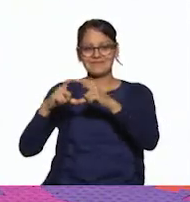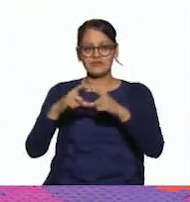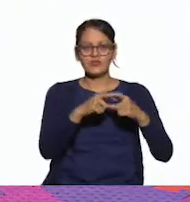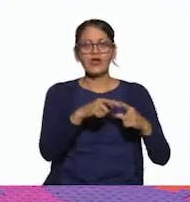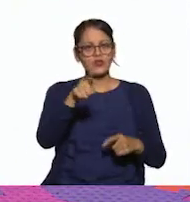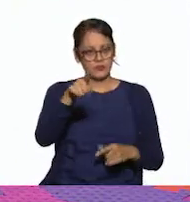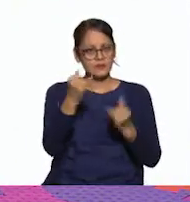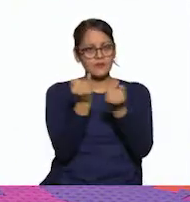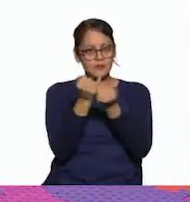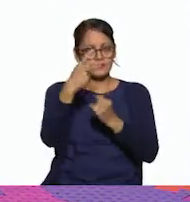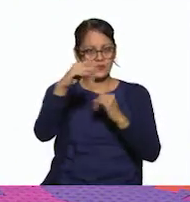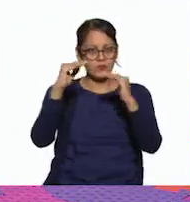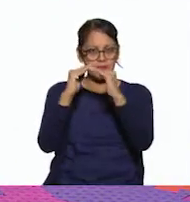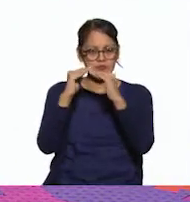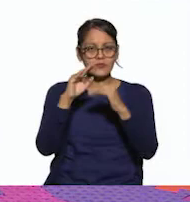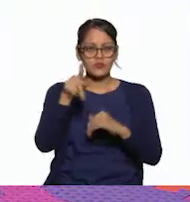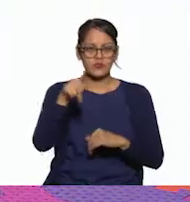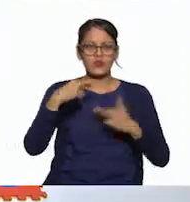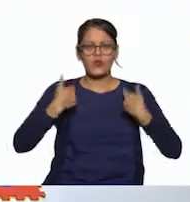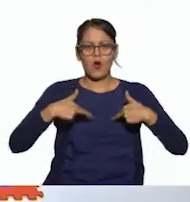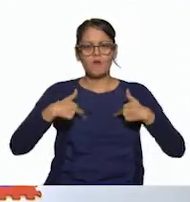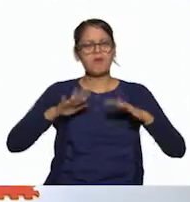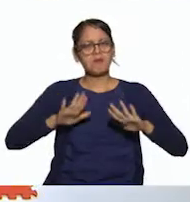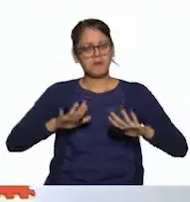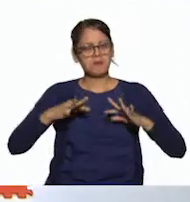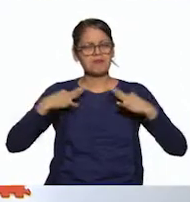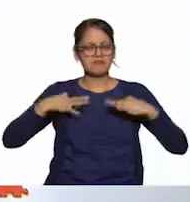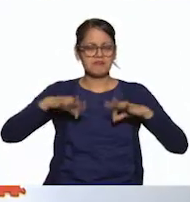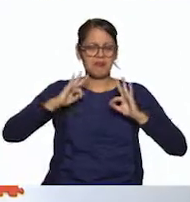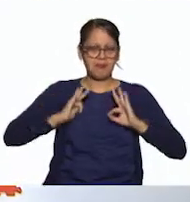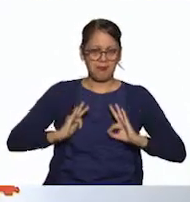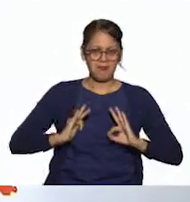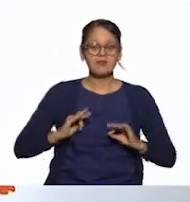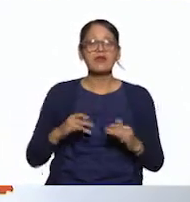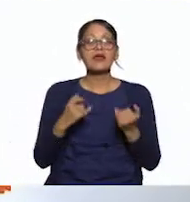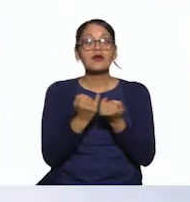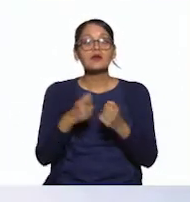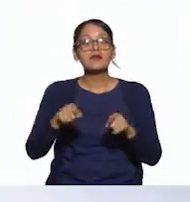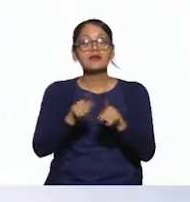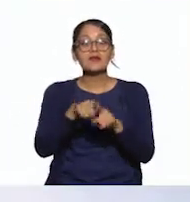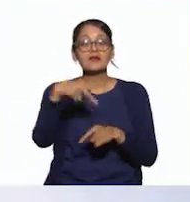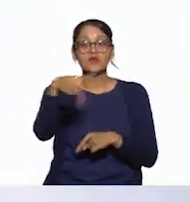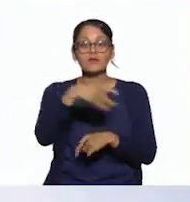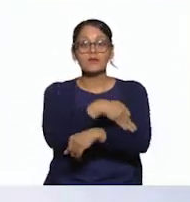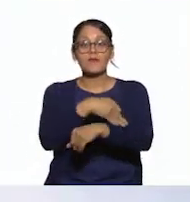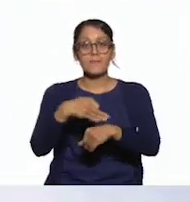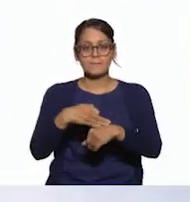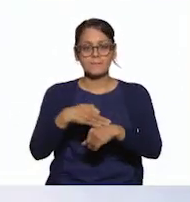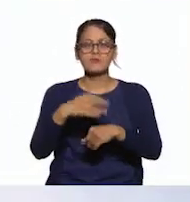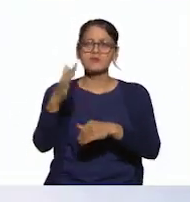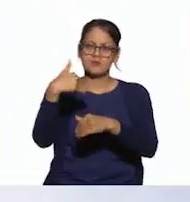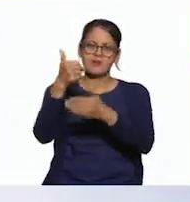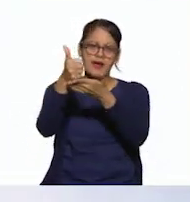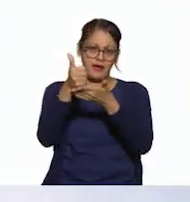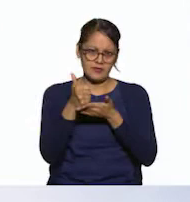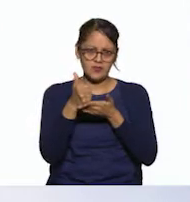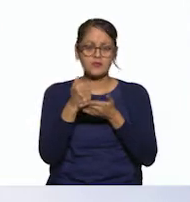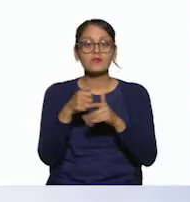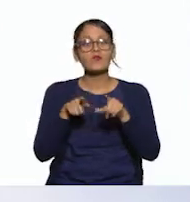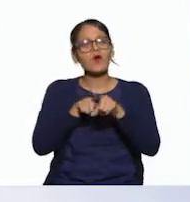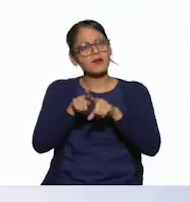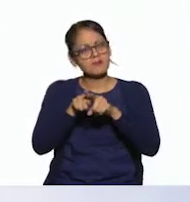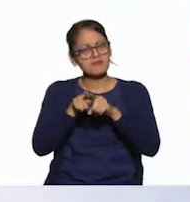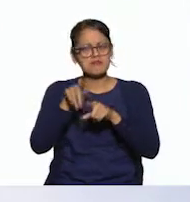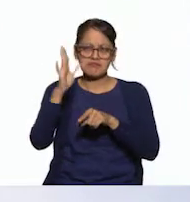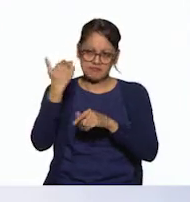casa pues tengan ropa cómoda, le pidan ayuda a sus familiares, a algún hermano, su